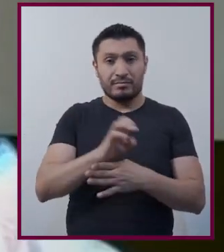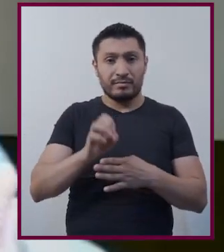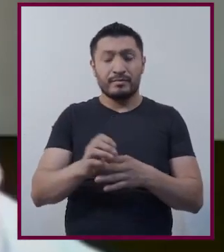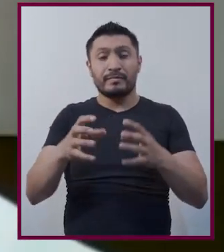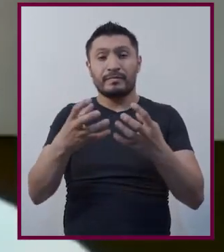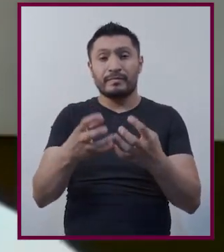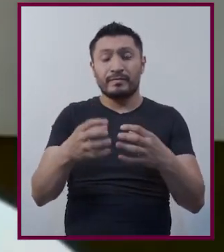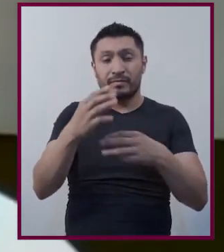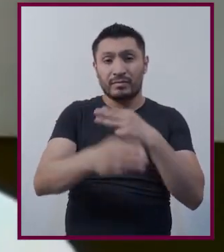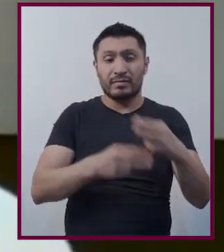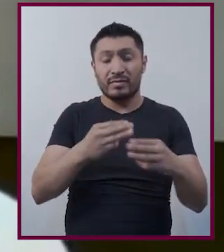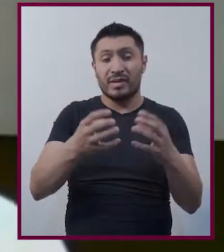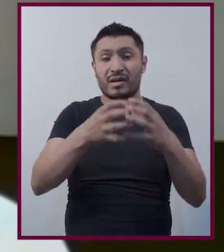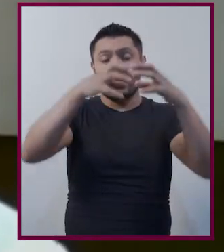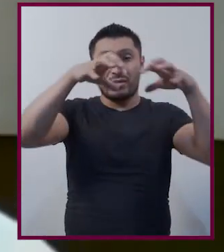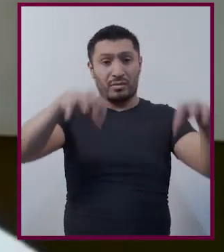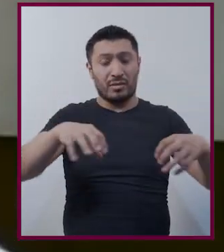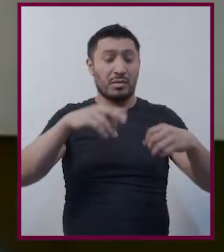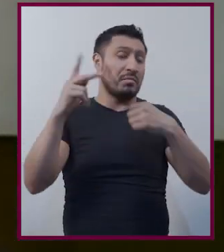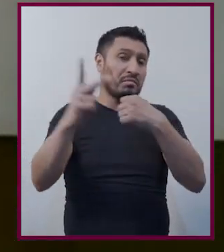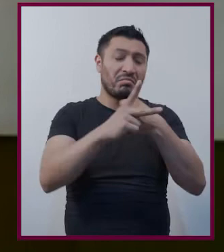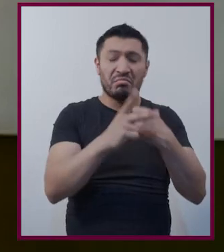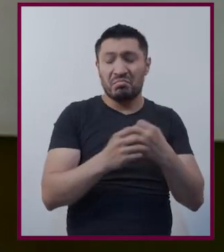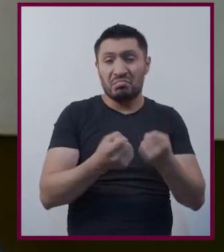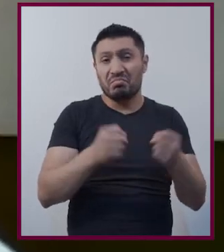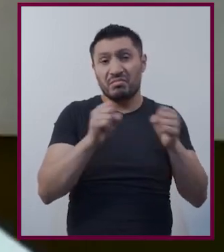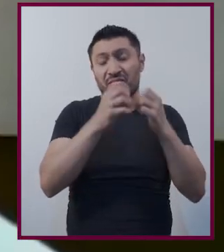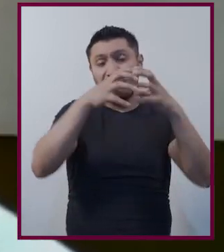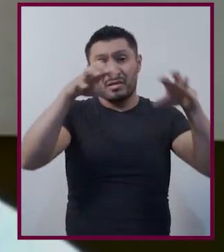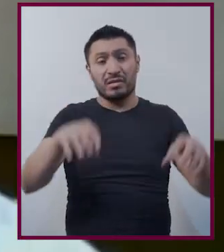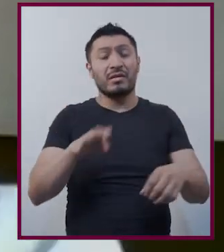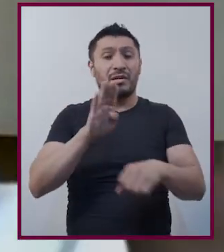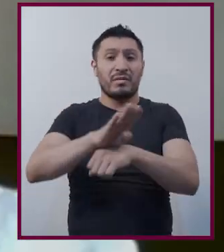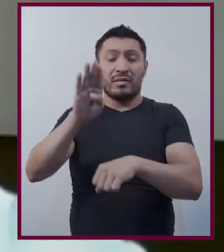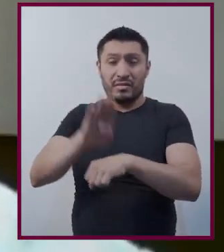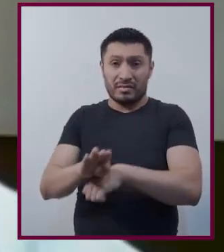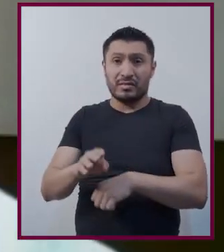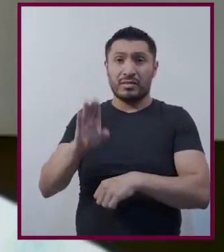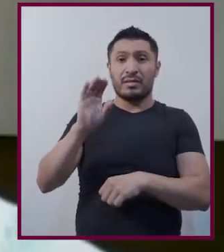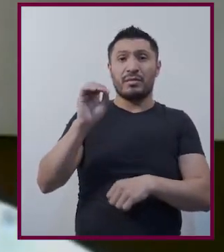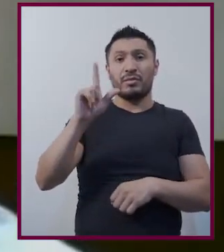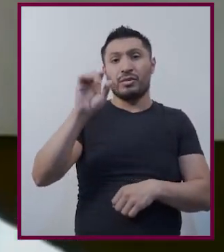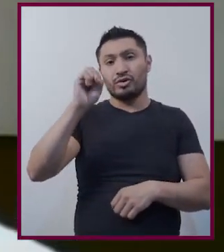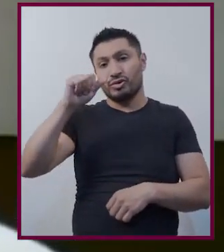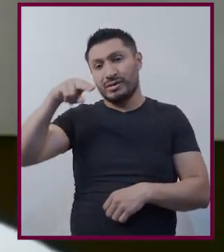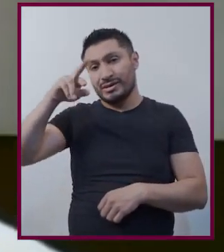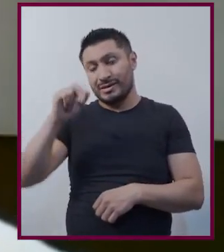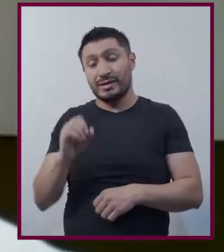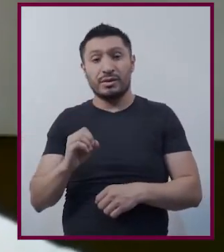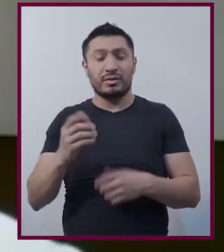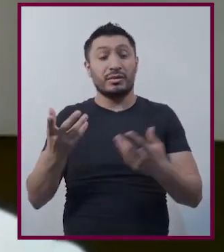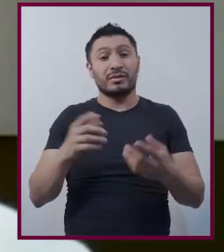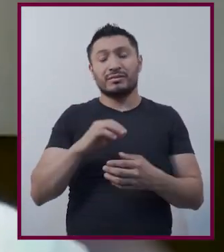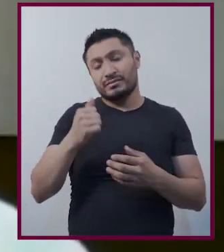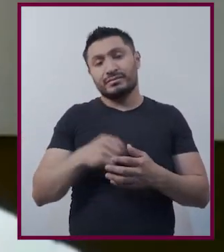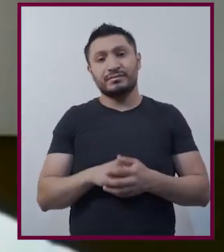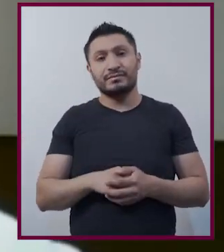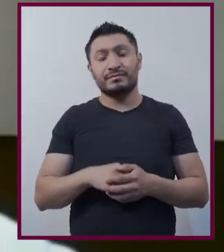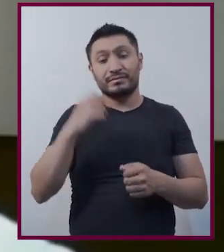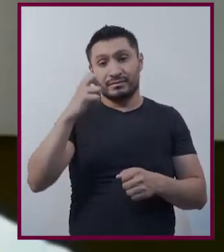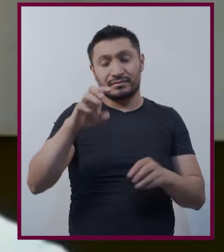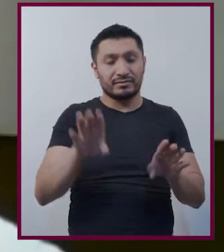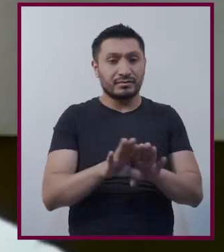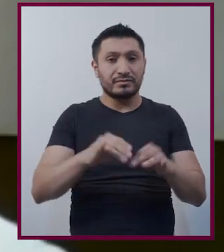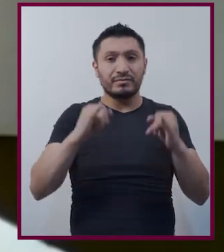Lo vimos con Donald Trump, lo hemos visto en Brasil con Bolsonaro, ¿sí? Cómo se polarizan las sociedades y cómo esto pulveriza